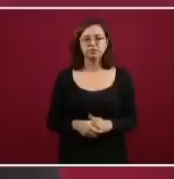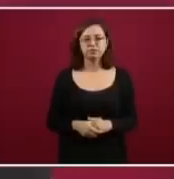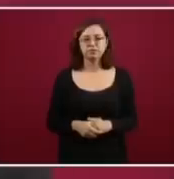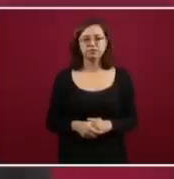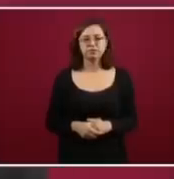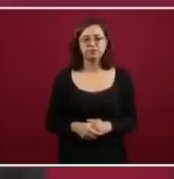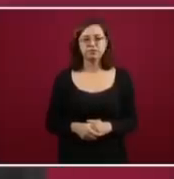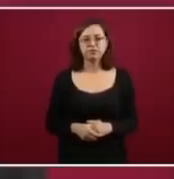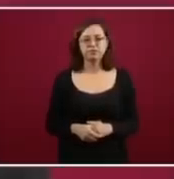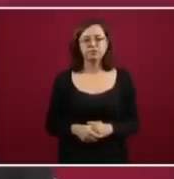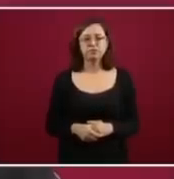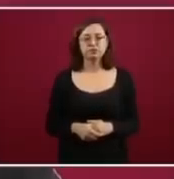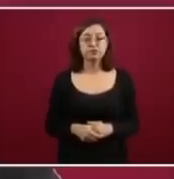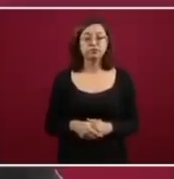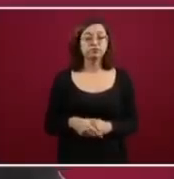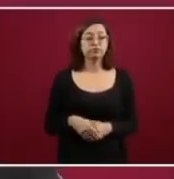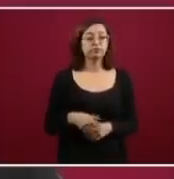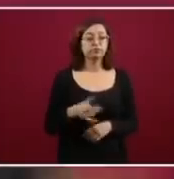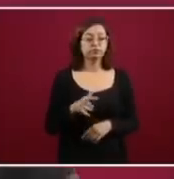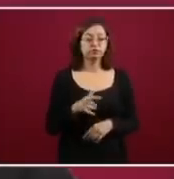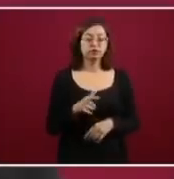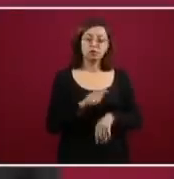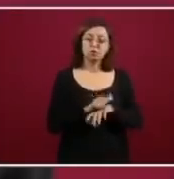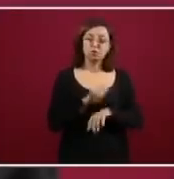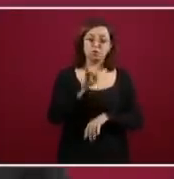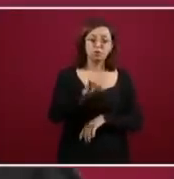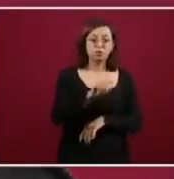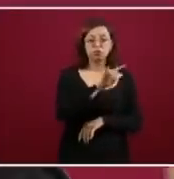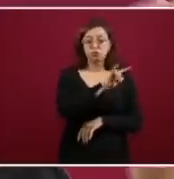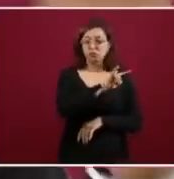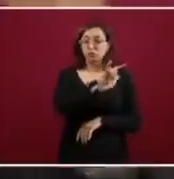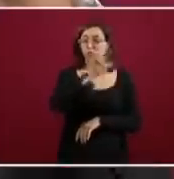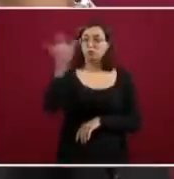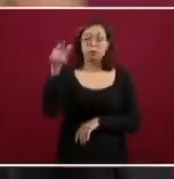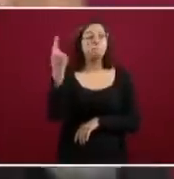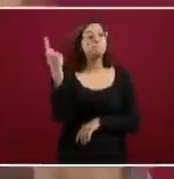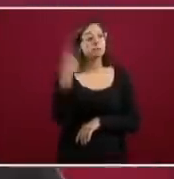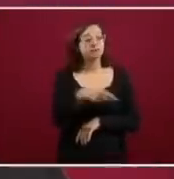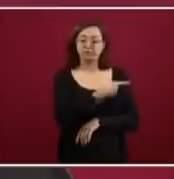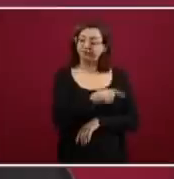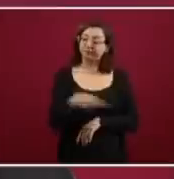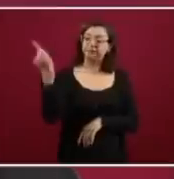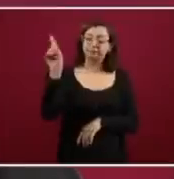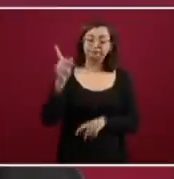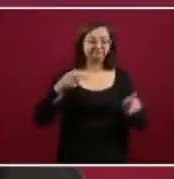a partir de que se da la instrucción se prepara todo y